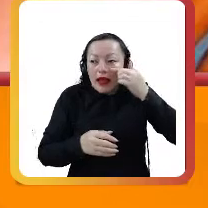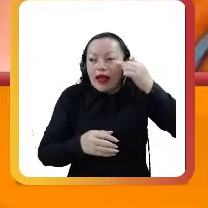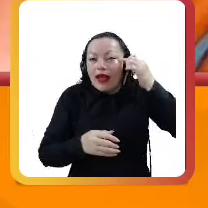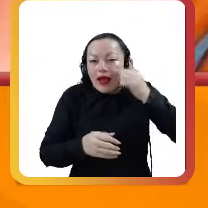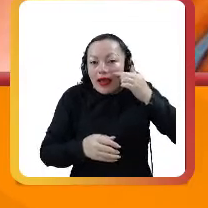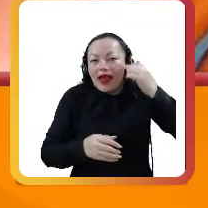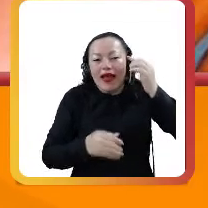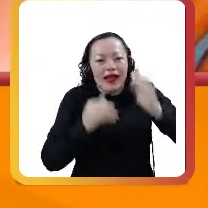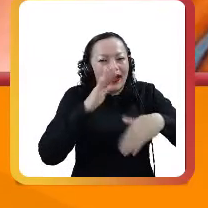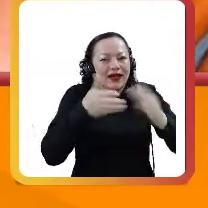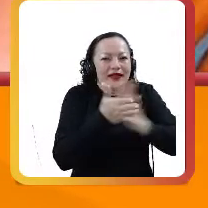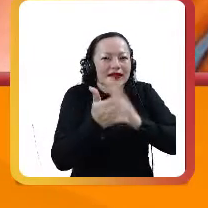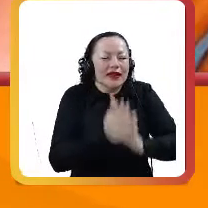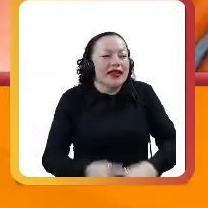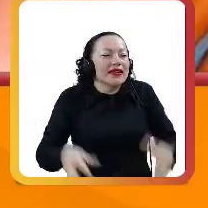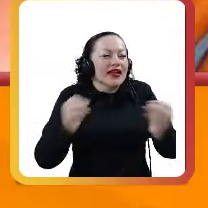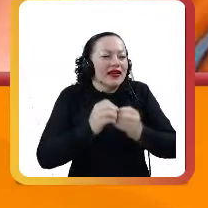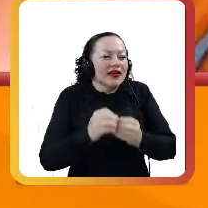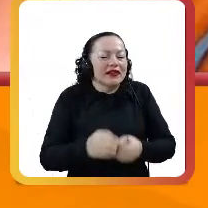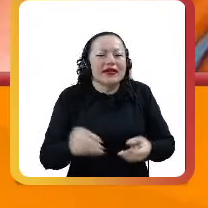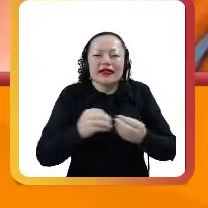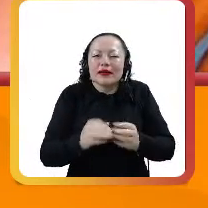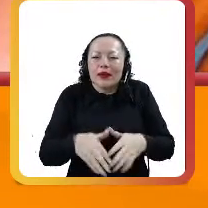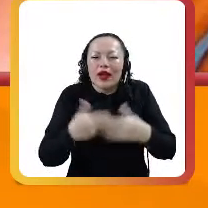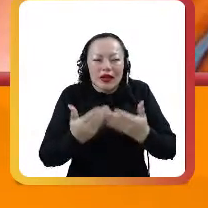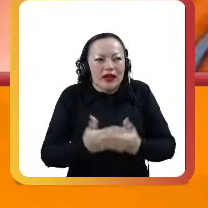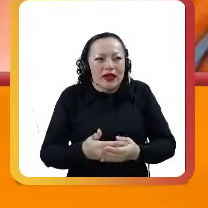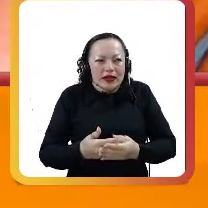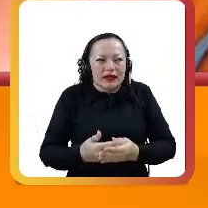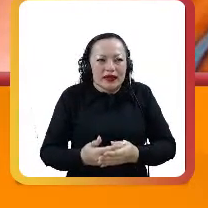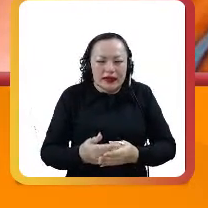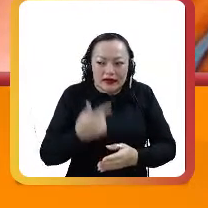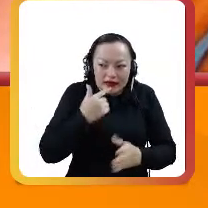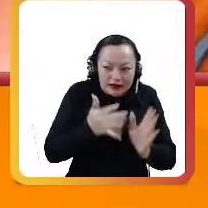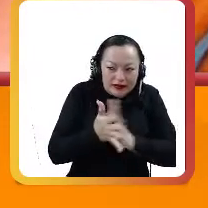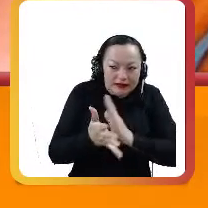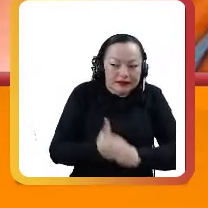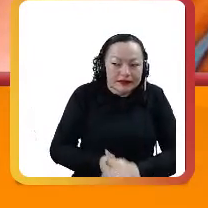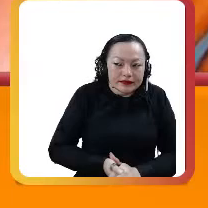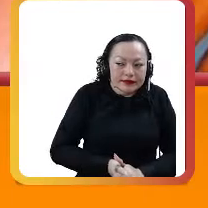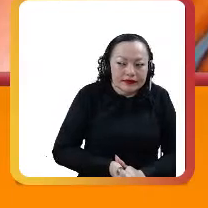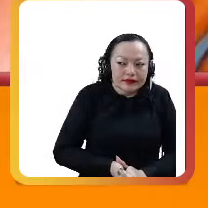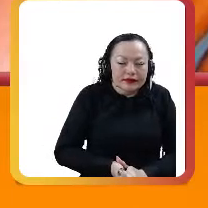todas las arruguitas que tenemos en nuestro cutis, en nuestro rostro.